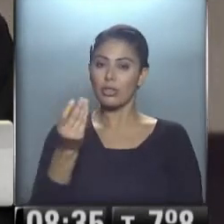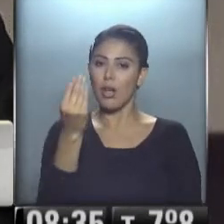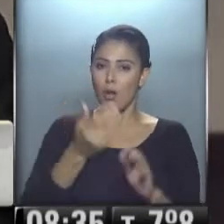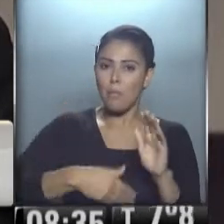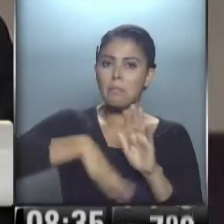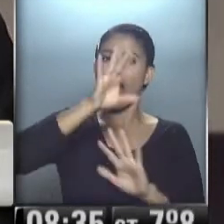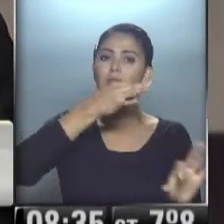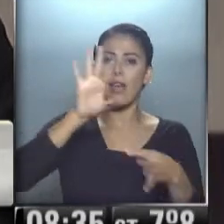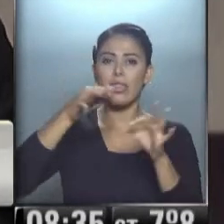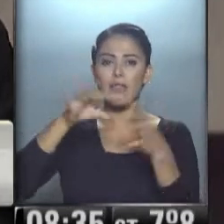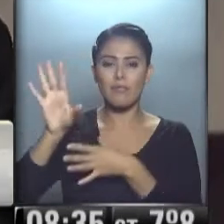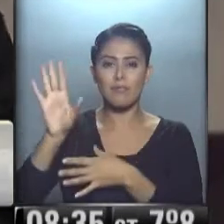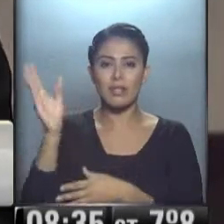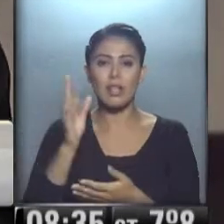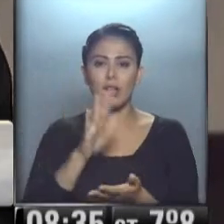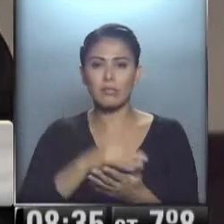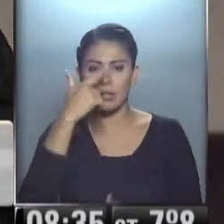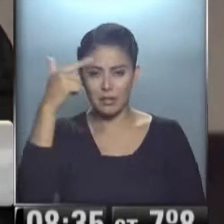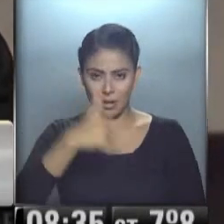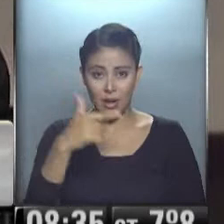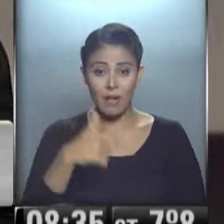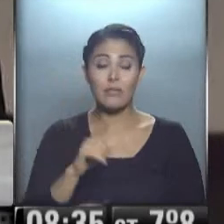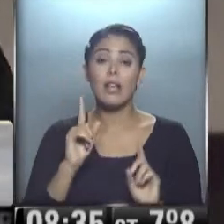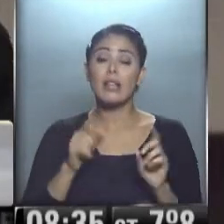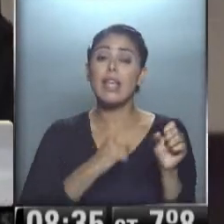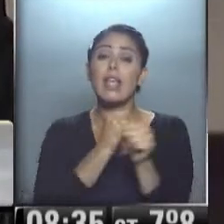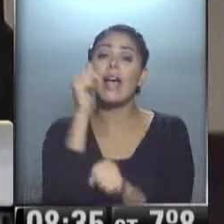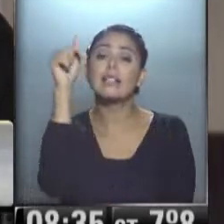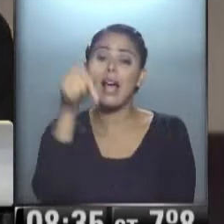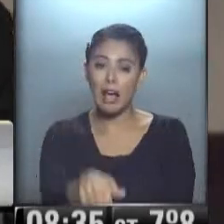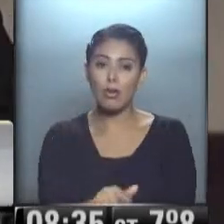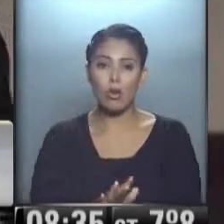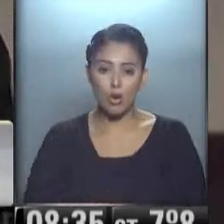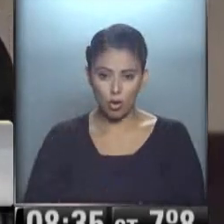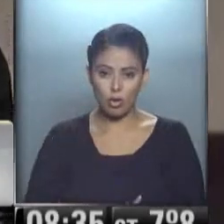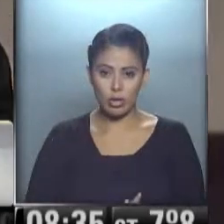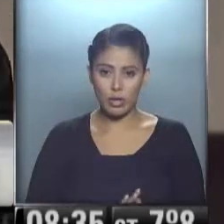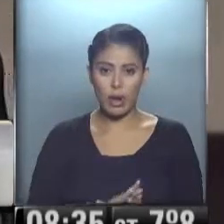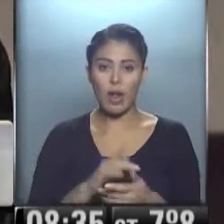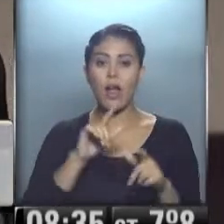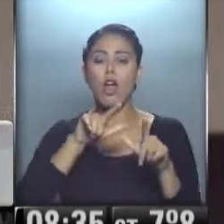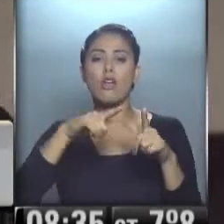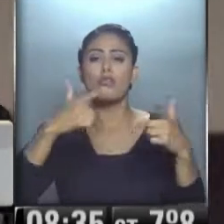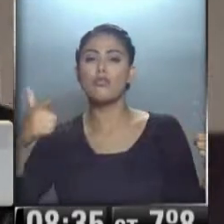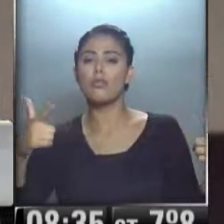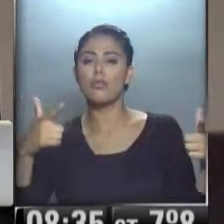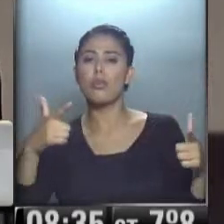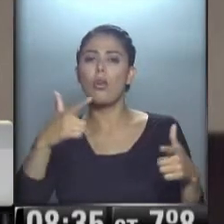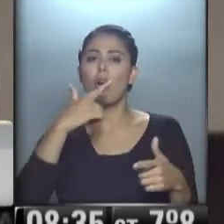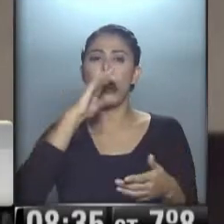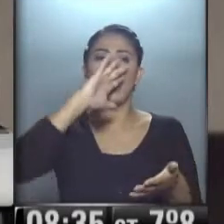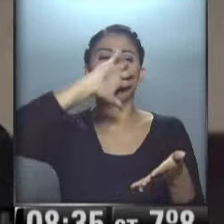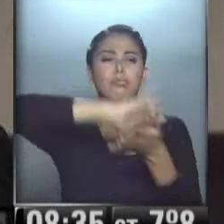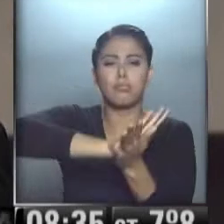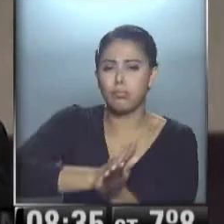en el consumo de combustibles y un abastecimiento está evitando aquellos títulos de desabastecimiento